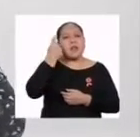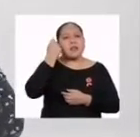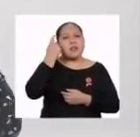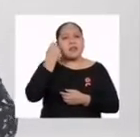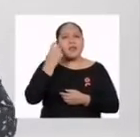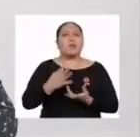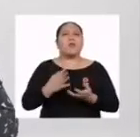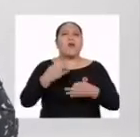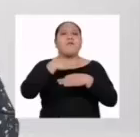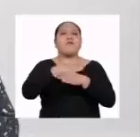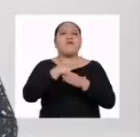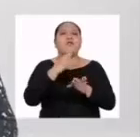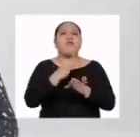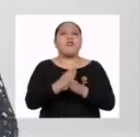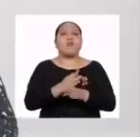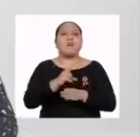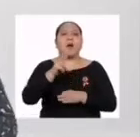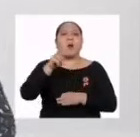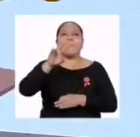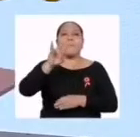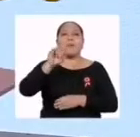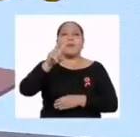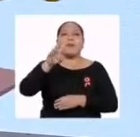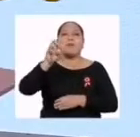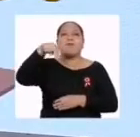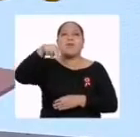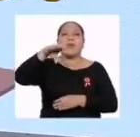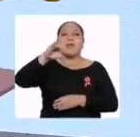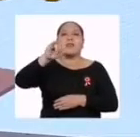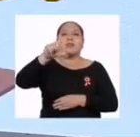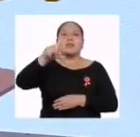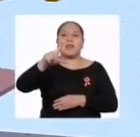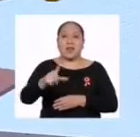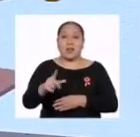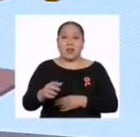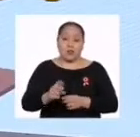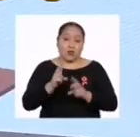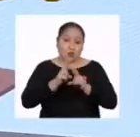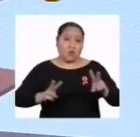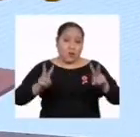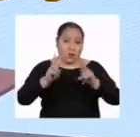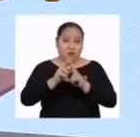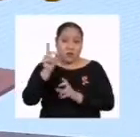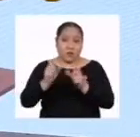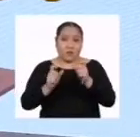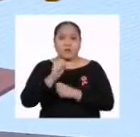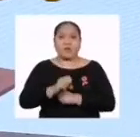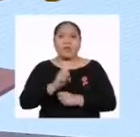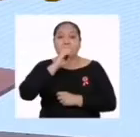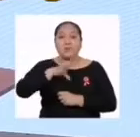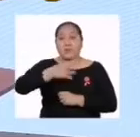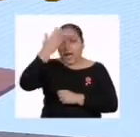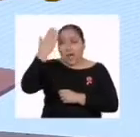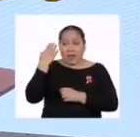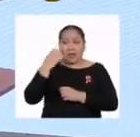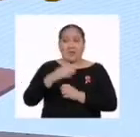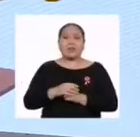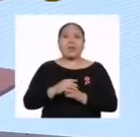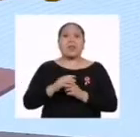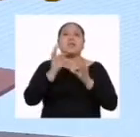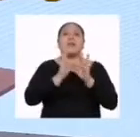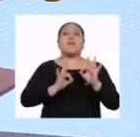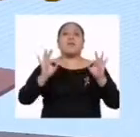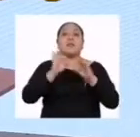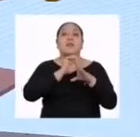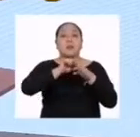manera vivencial los valores humanos? Como hablábamos al inicio del programa, es muy importante practicar los valores de la